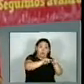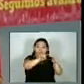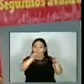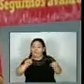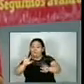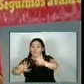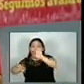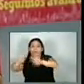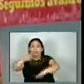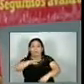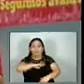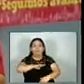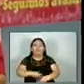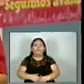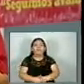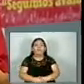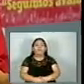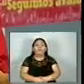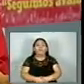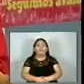al 14 de septiembre.